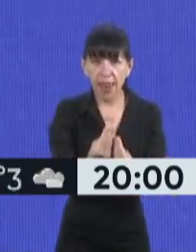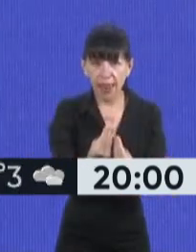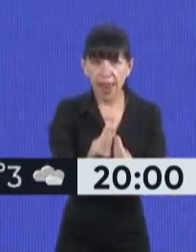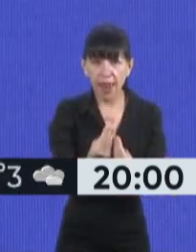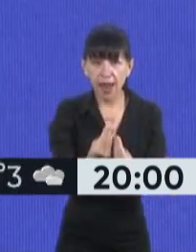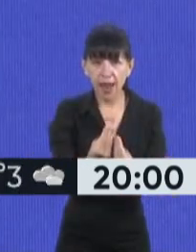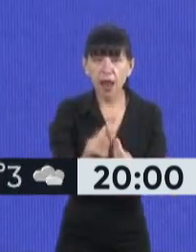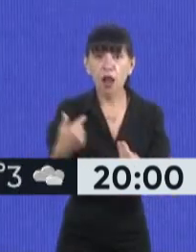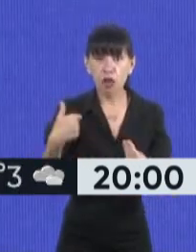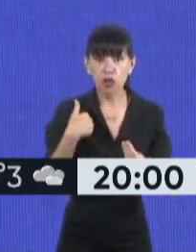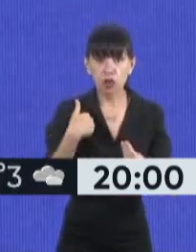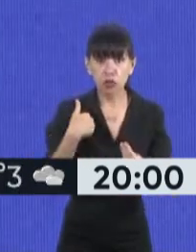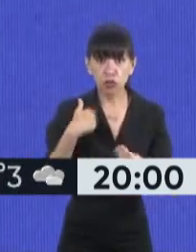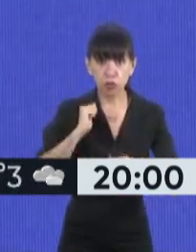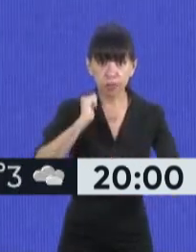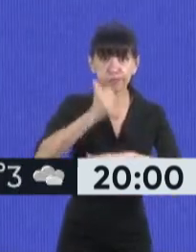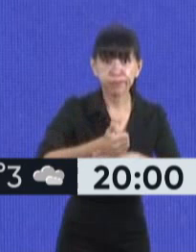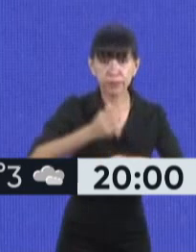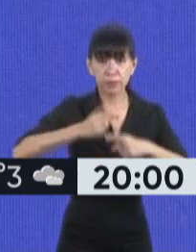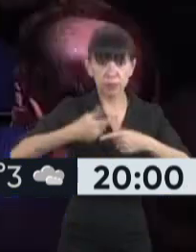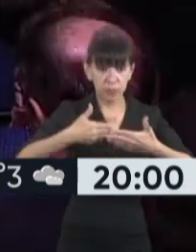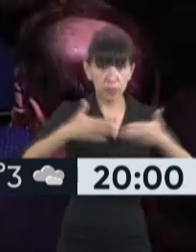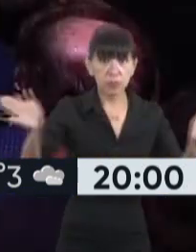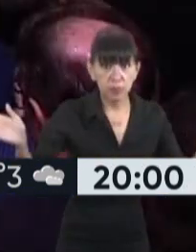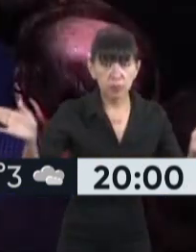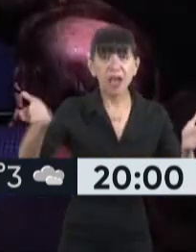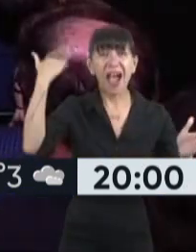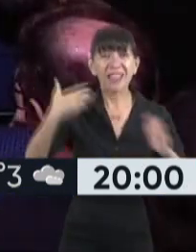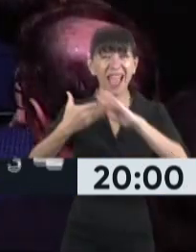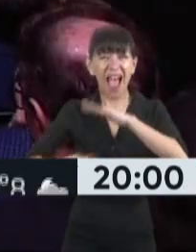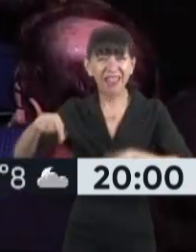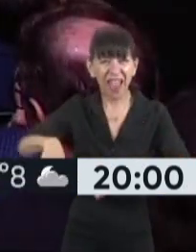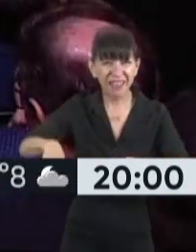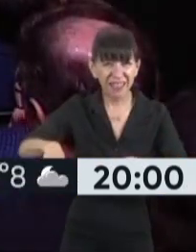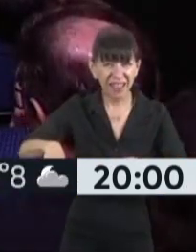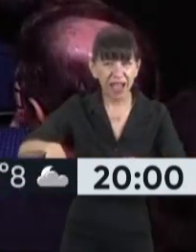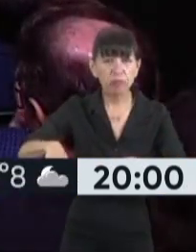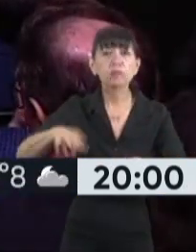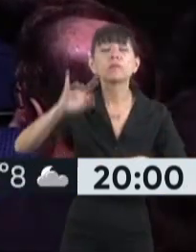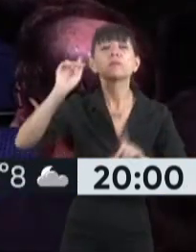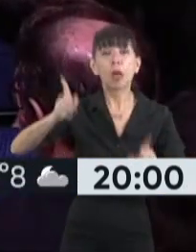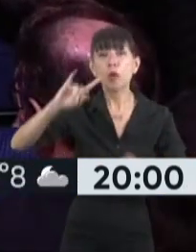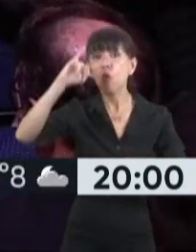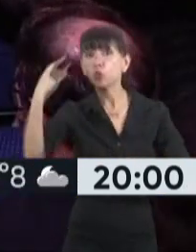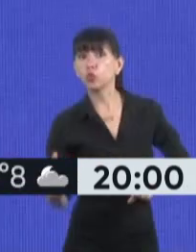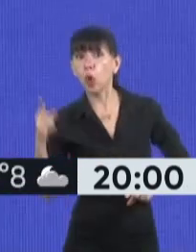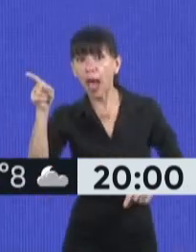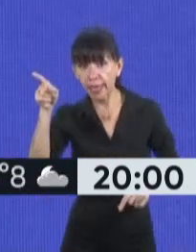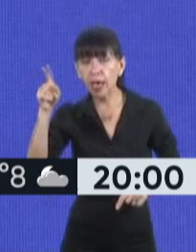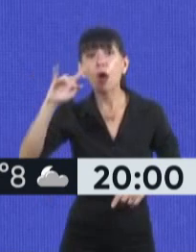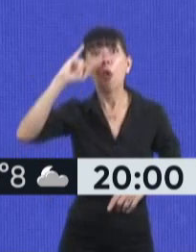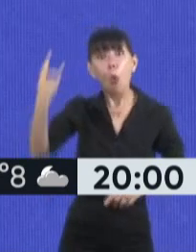167. Yo inauguré, cuando estuve en la Antártida, hice escala en Ushuaia, y allí en